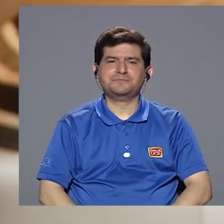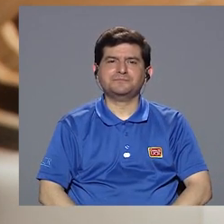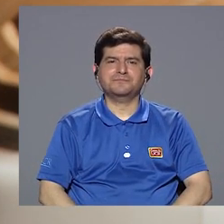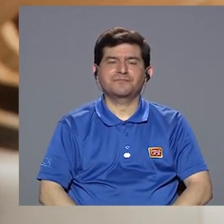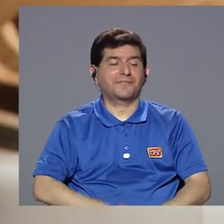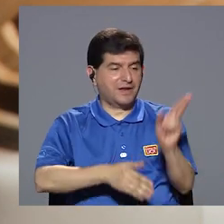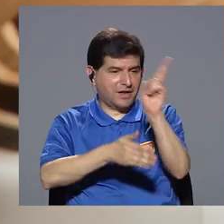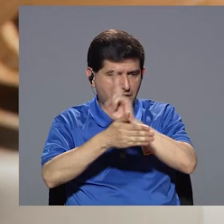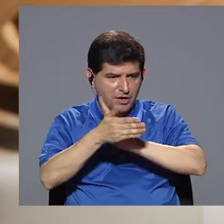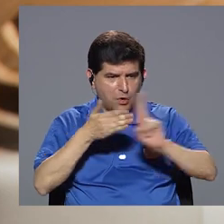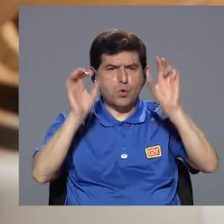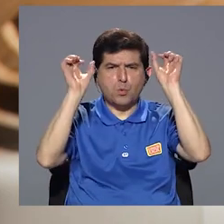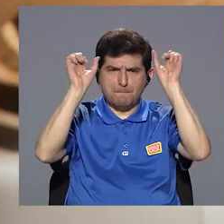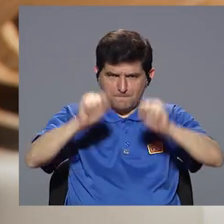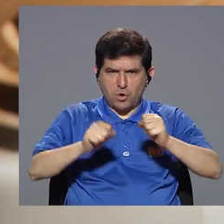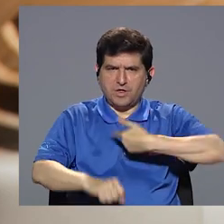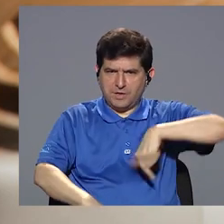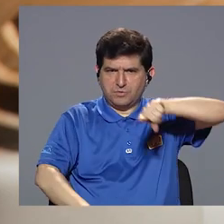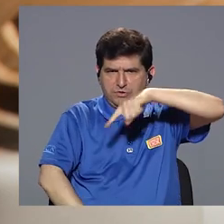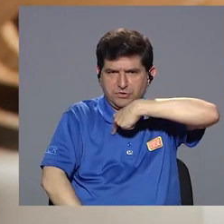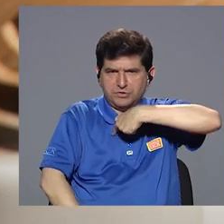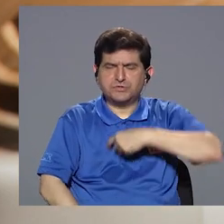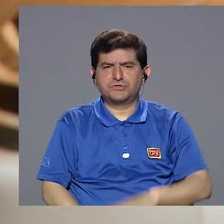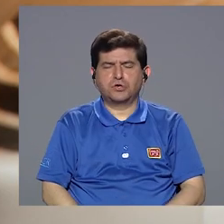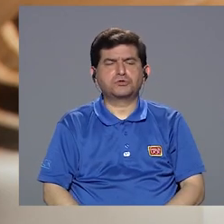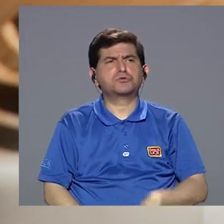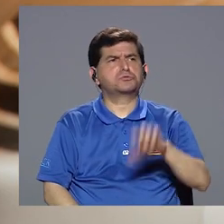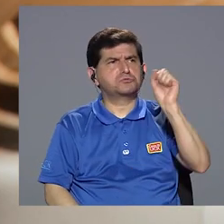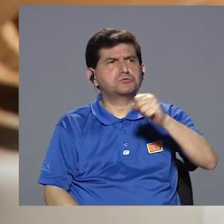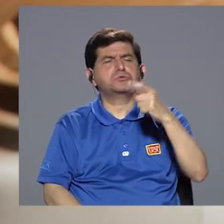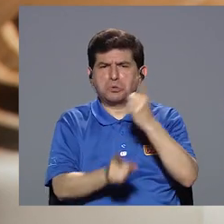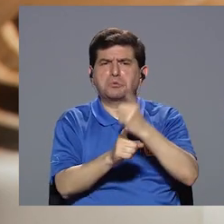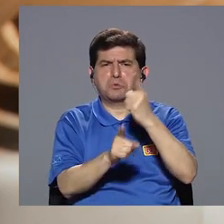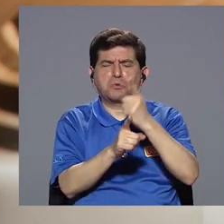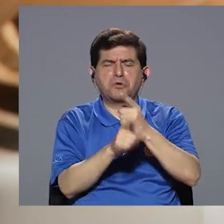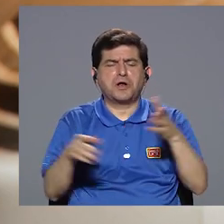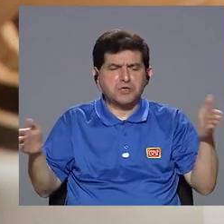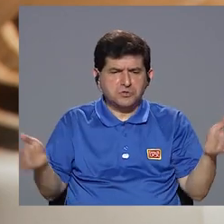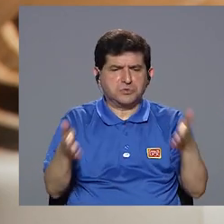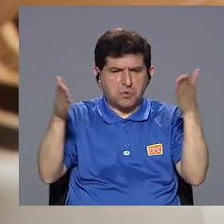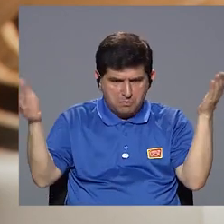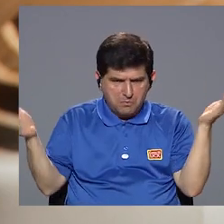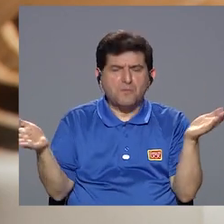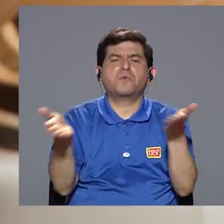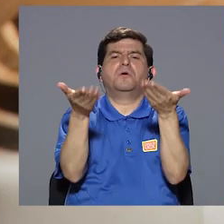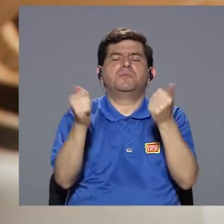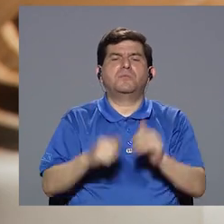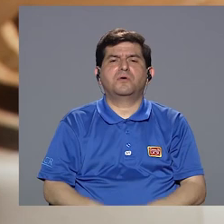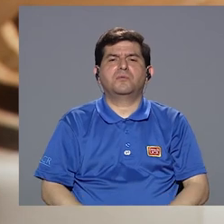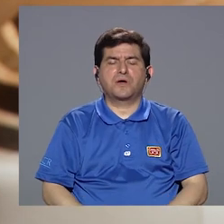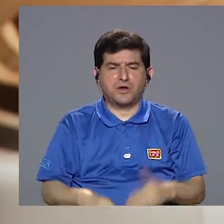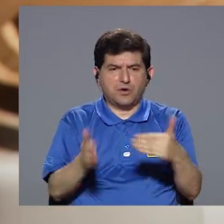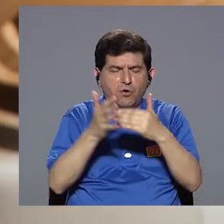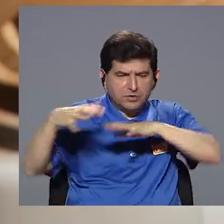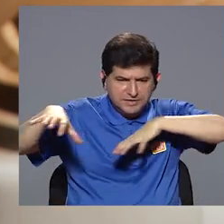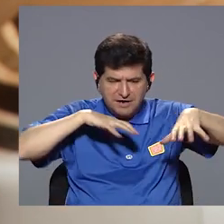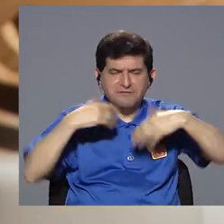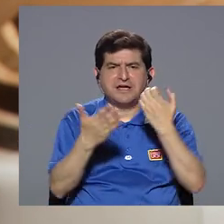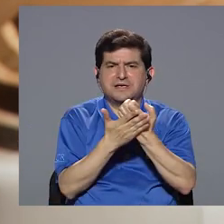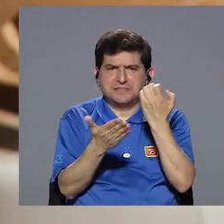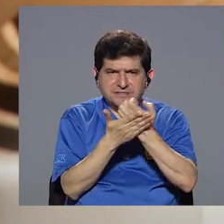y en las universidades podemos ser efectivamente promotoras de